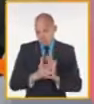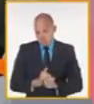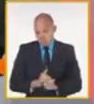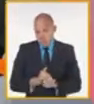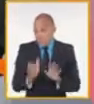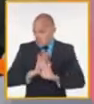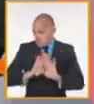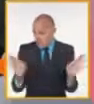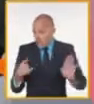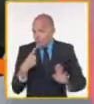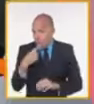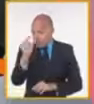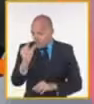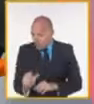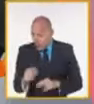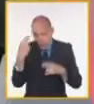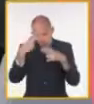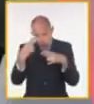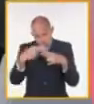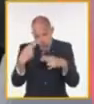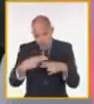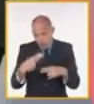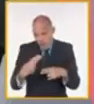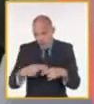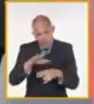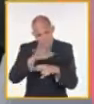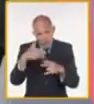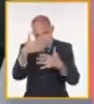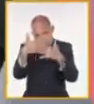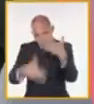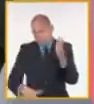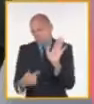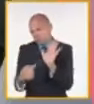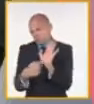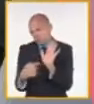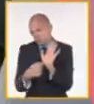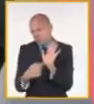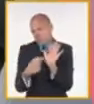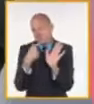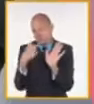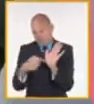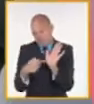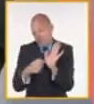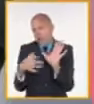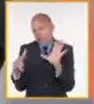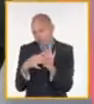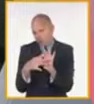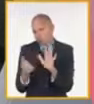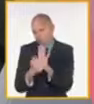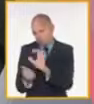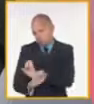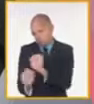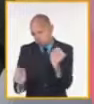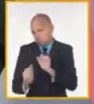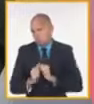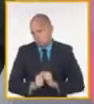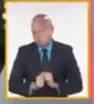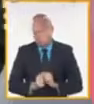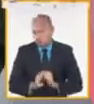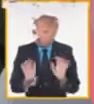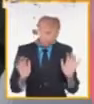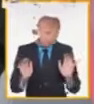eh de personas vinculadas al al terrorismo y que por supuesto los países que a su resguardo las